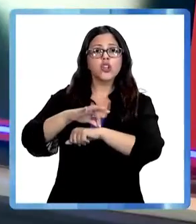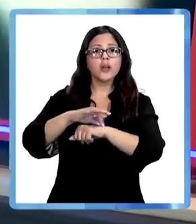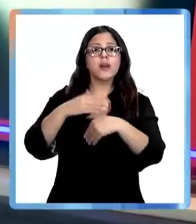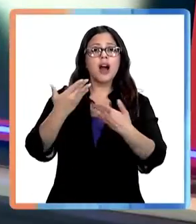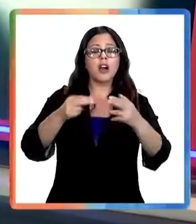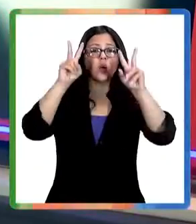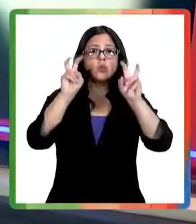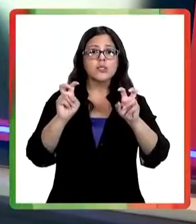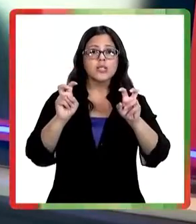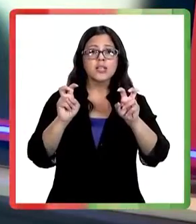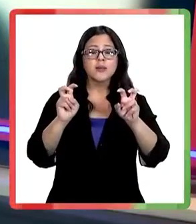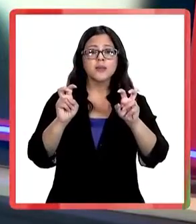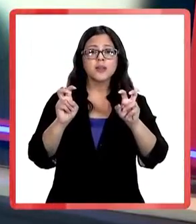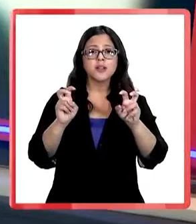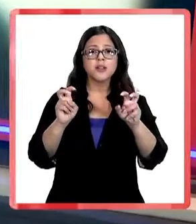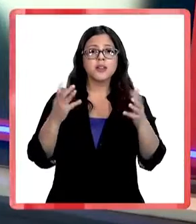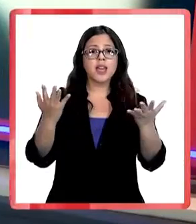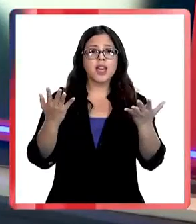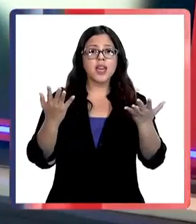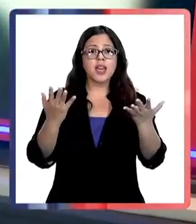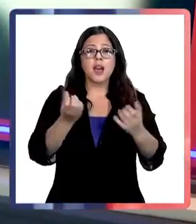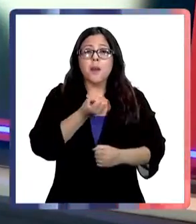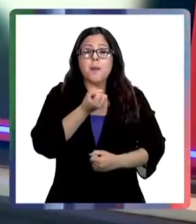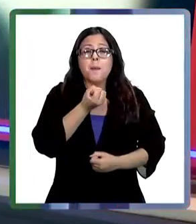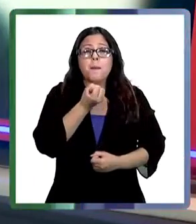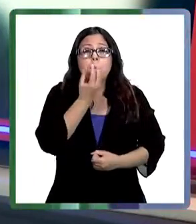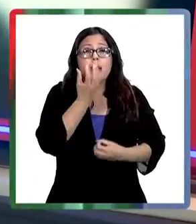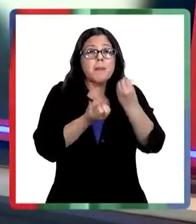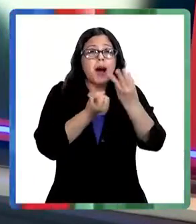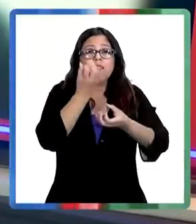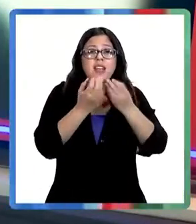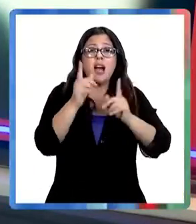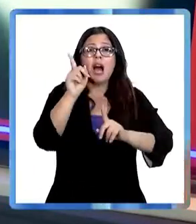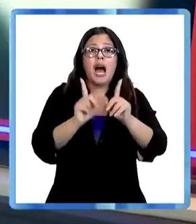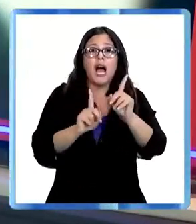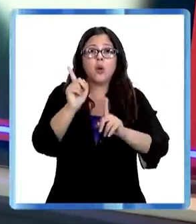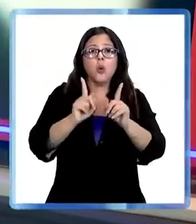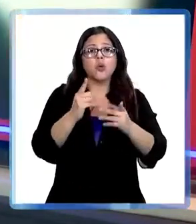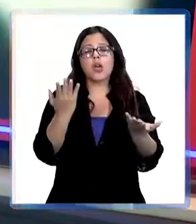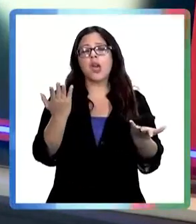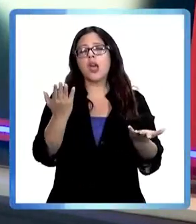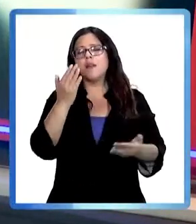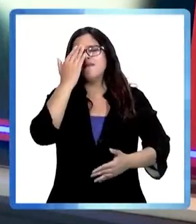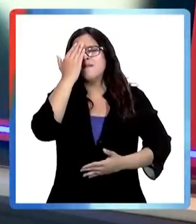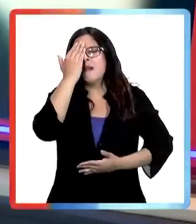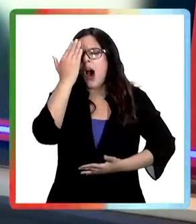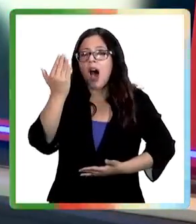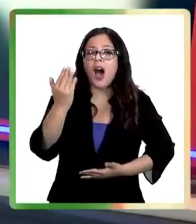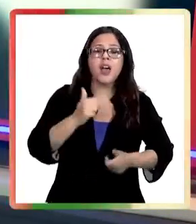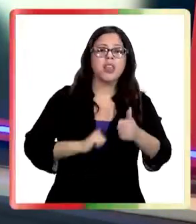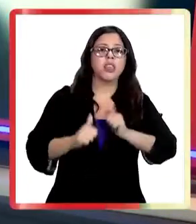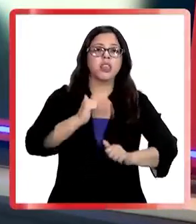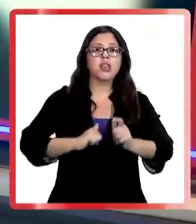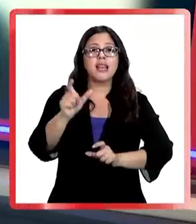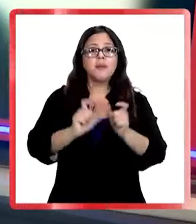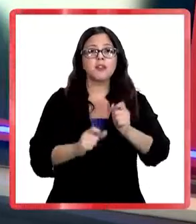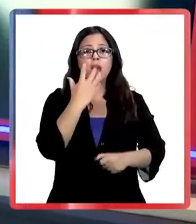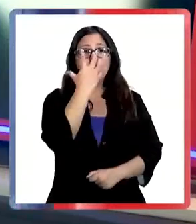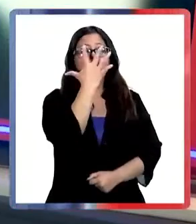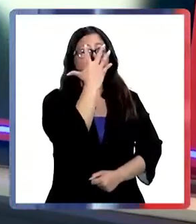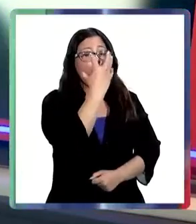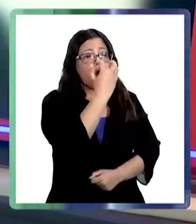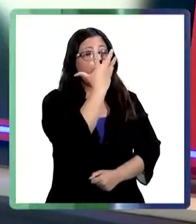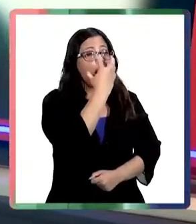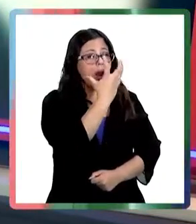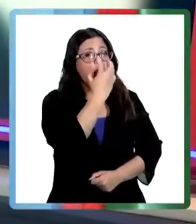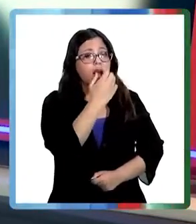propongo que vayamos a un tema que tiene que ver con la primavera. Para algunos la primavera sí que es maldita primavera, ¿eh? La sufren. Me refiero a las personas que tienen